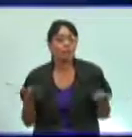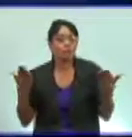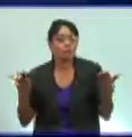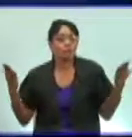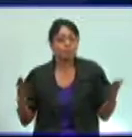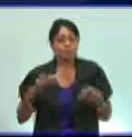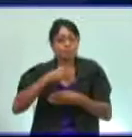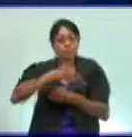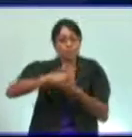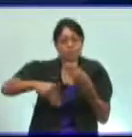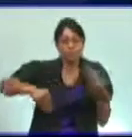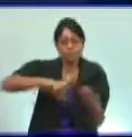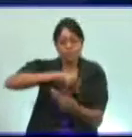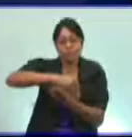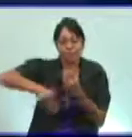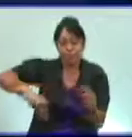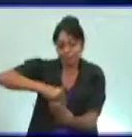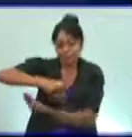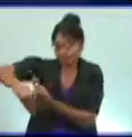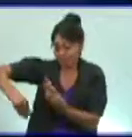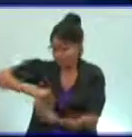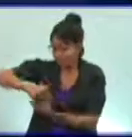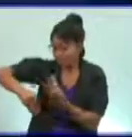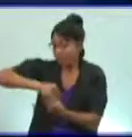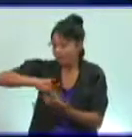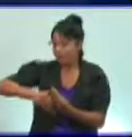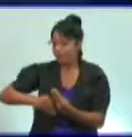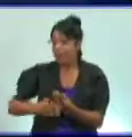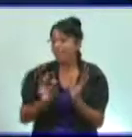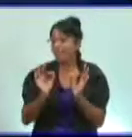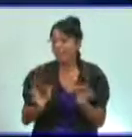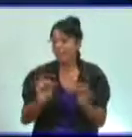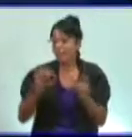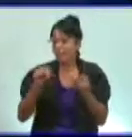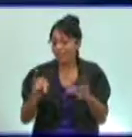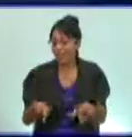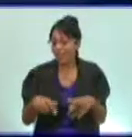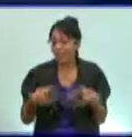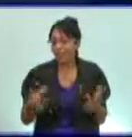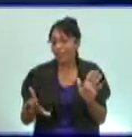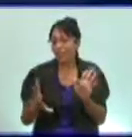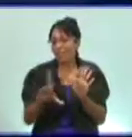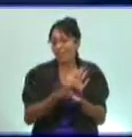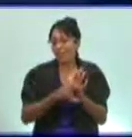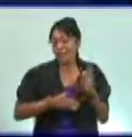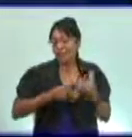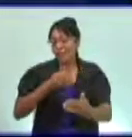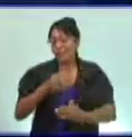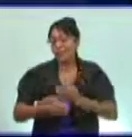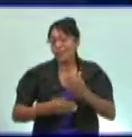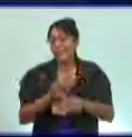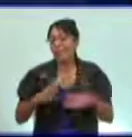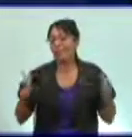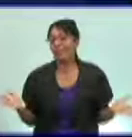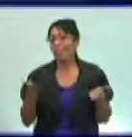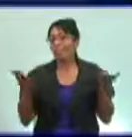Fíjense, una evolución constante que va a determinar que esté presente la ley de continuidad de la evolución, ya lo explicábamos. Desde la perturbación tropical